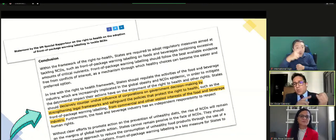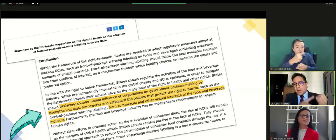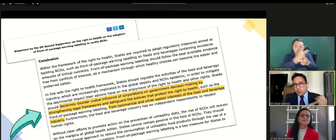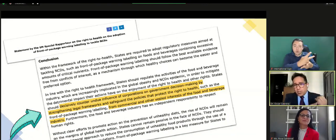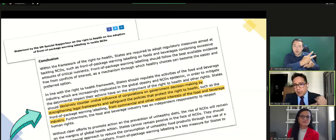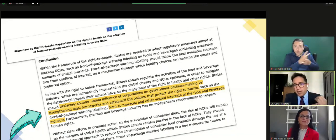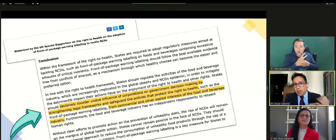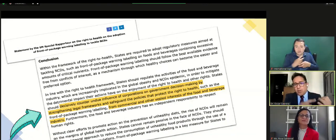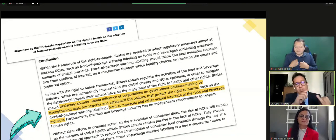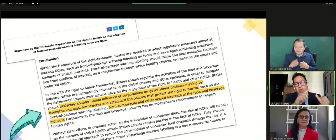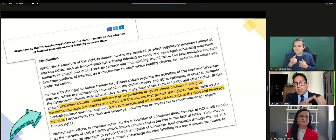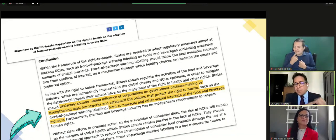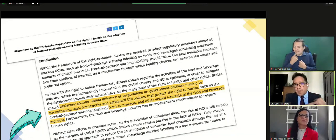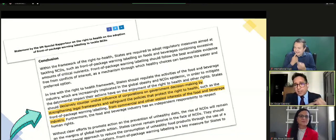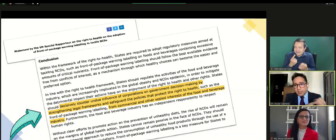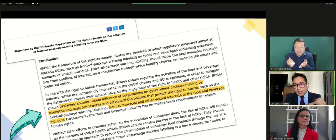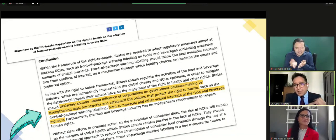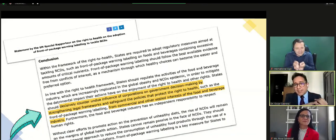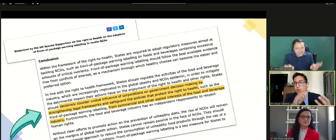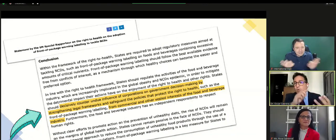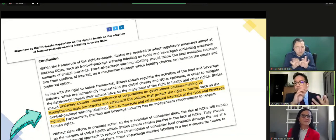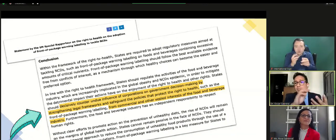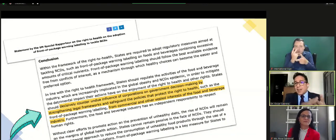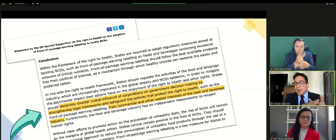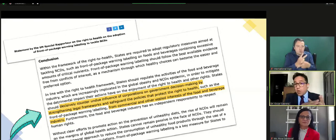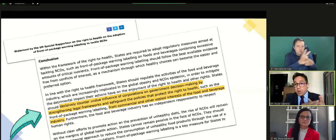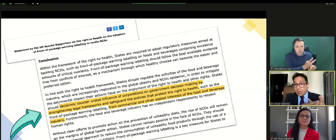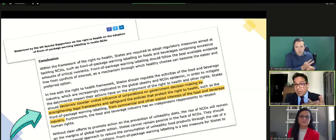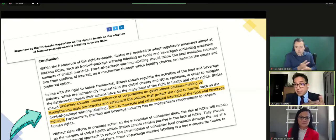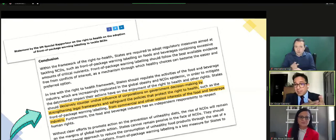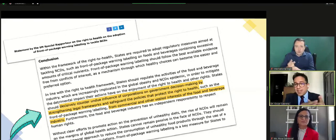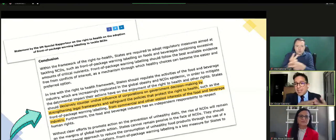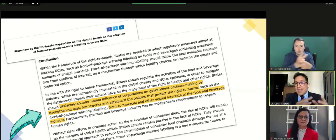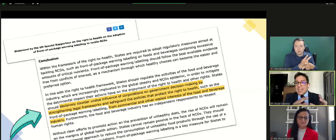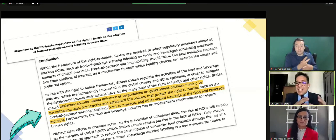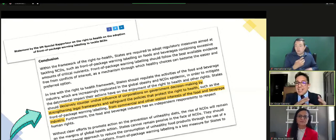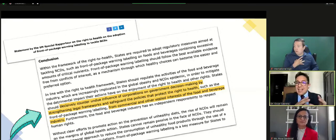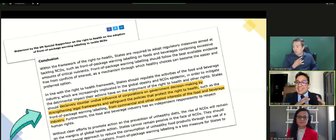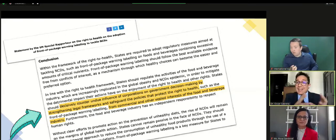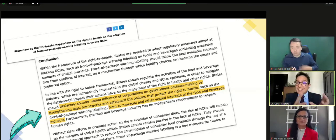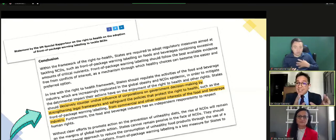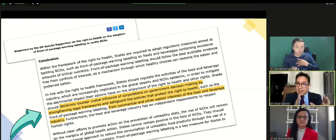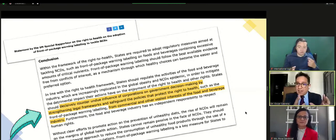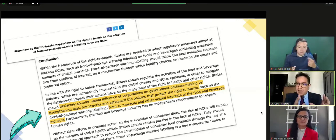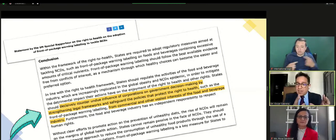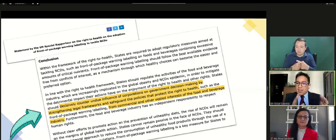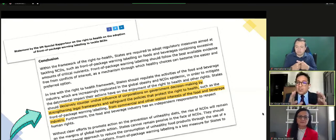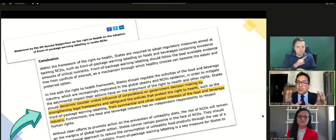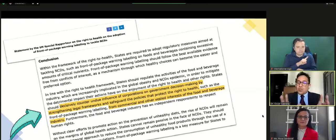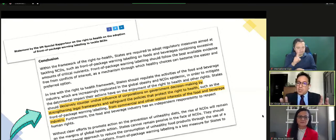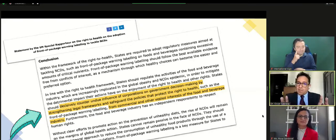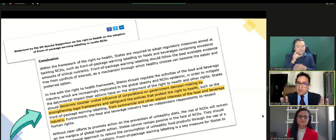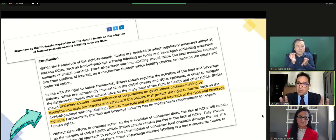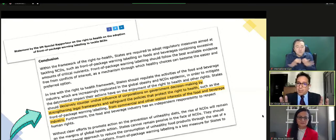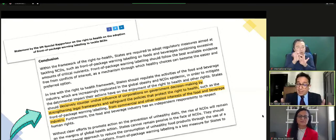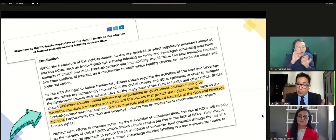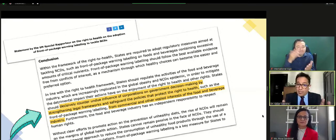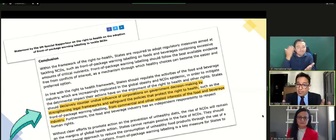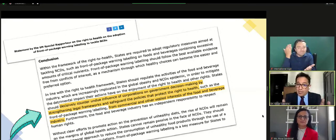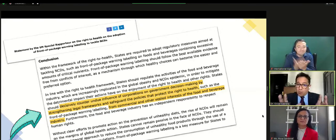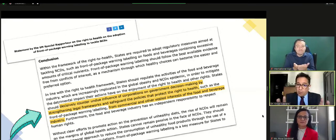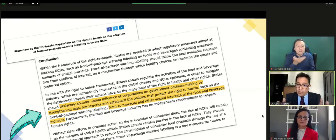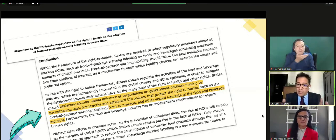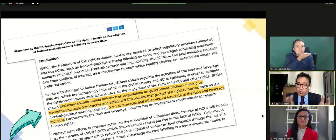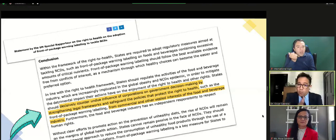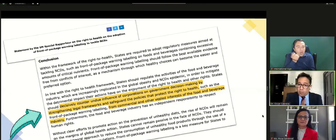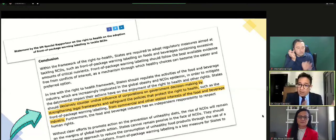necesidad de regular actores privados regular el conflicto de interés usar la mejor evidencia y tratar de solidificar esta